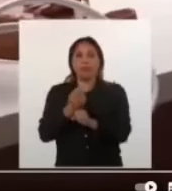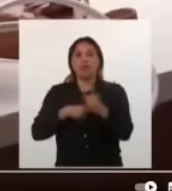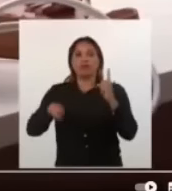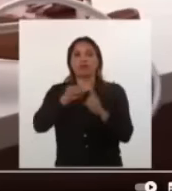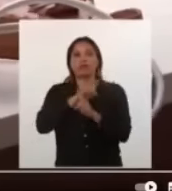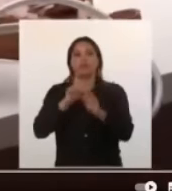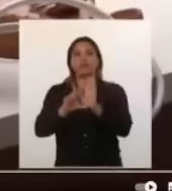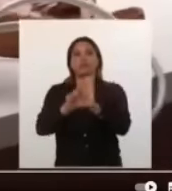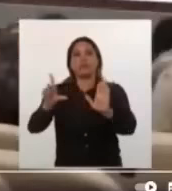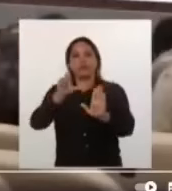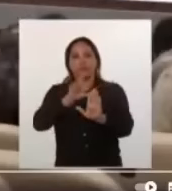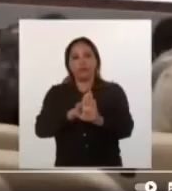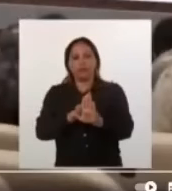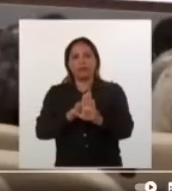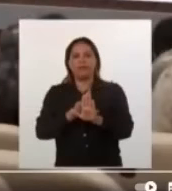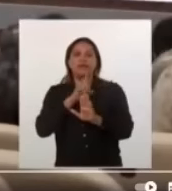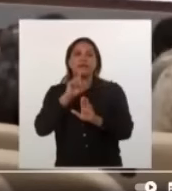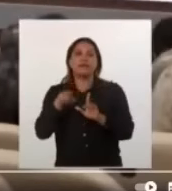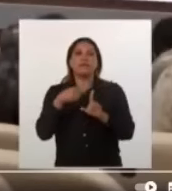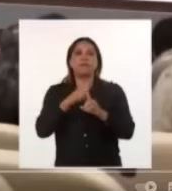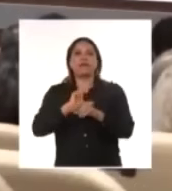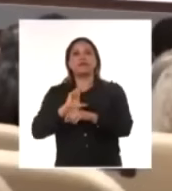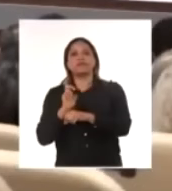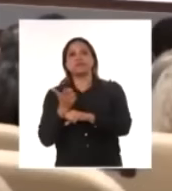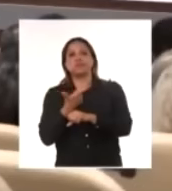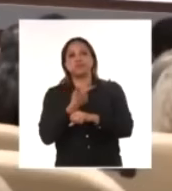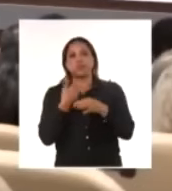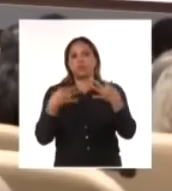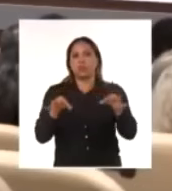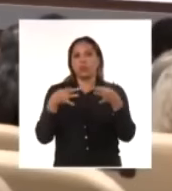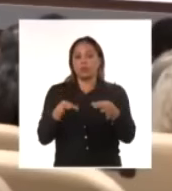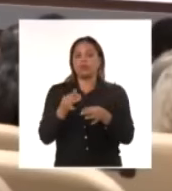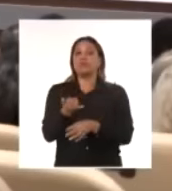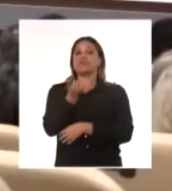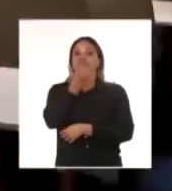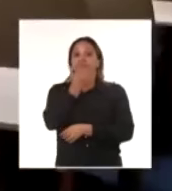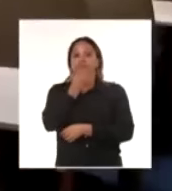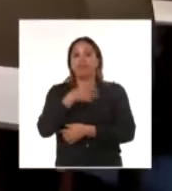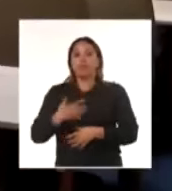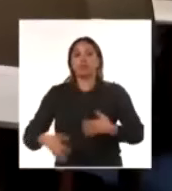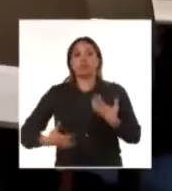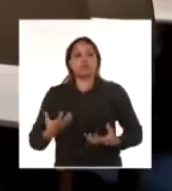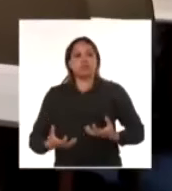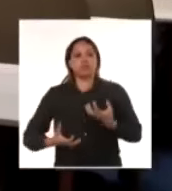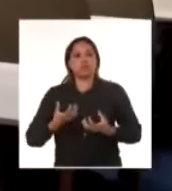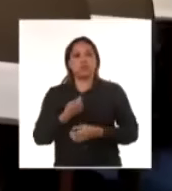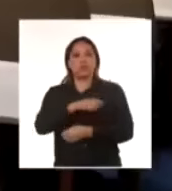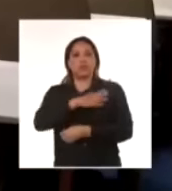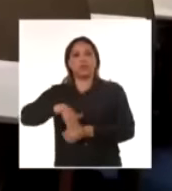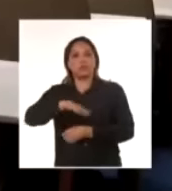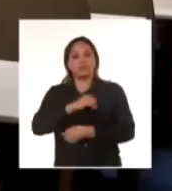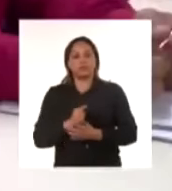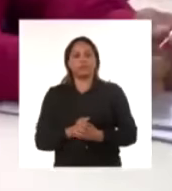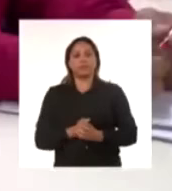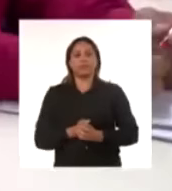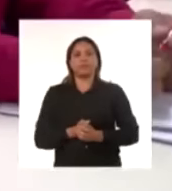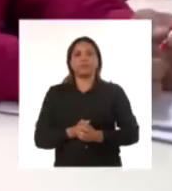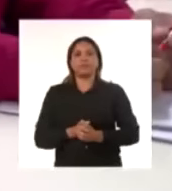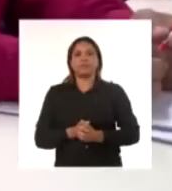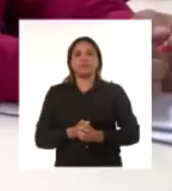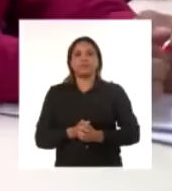ilegalidades y contra la morosidad de los trámites Que tanto incomodan a la población Igualmente el Premier cubano